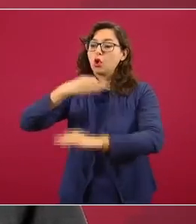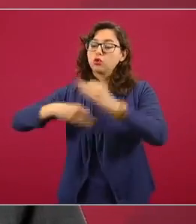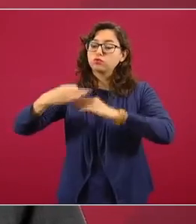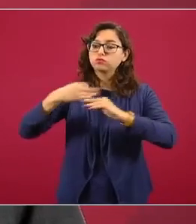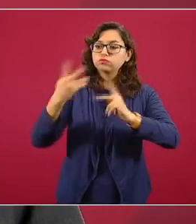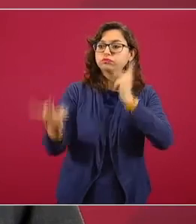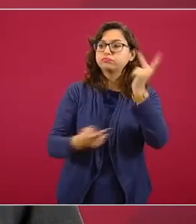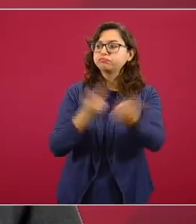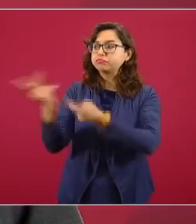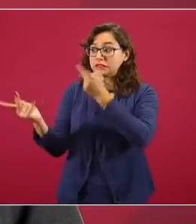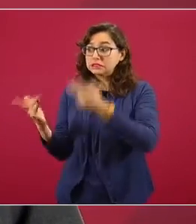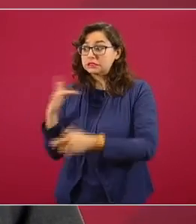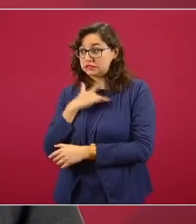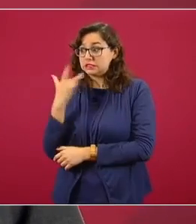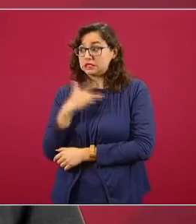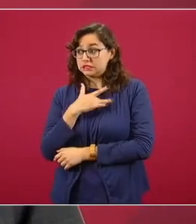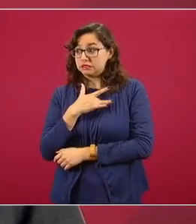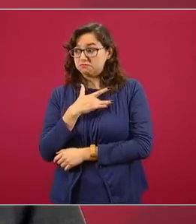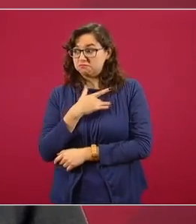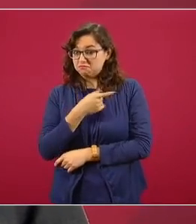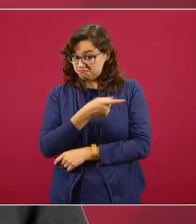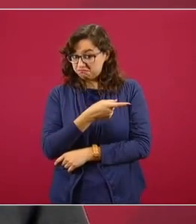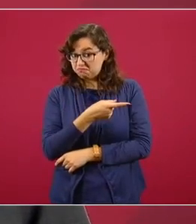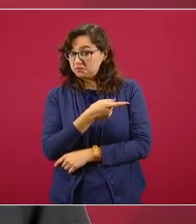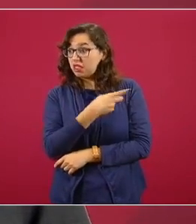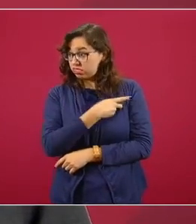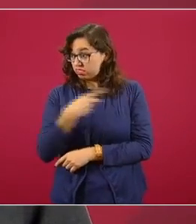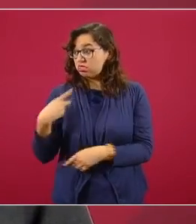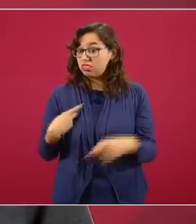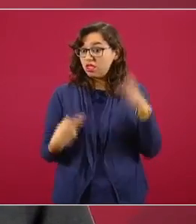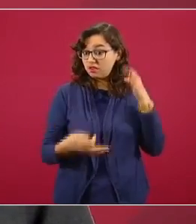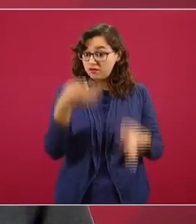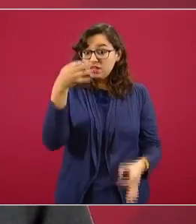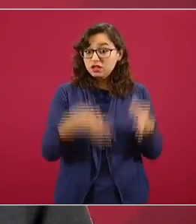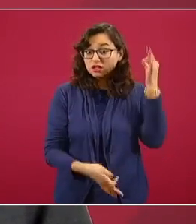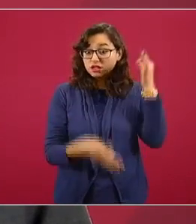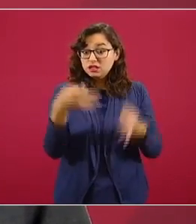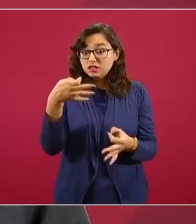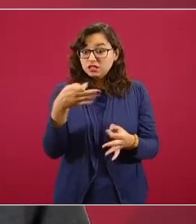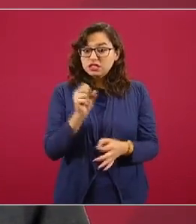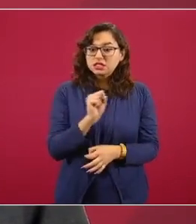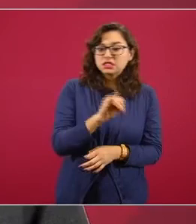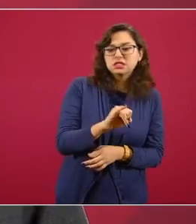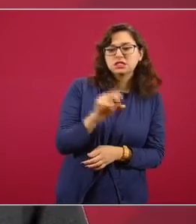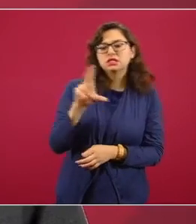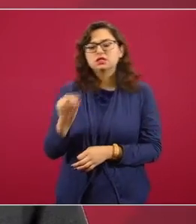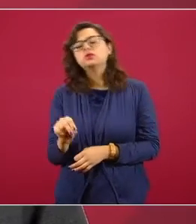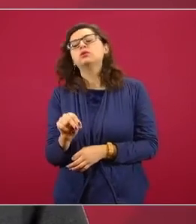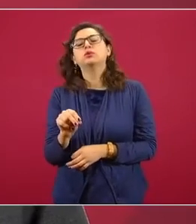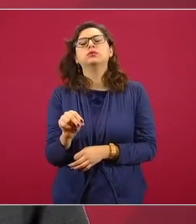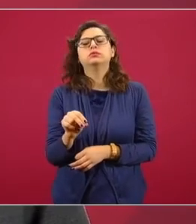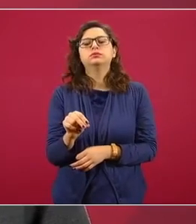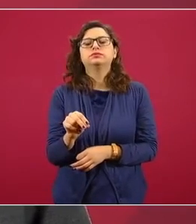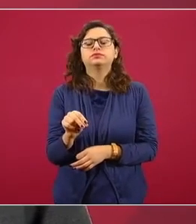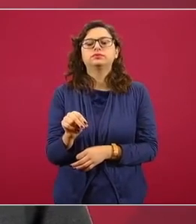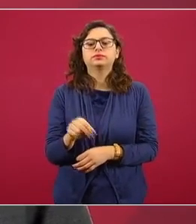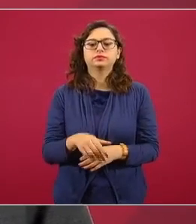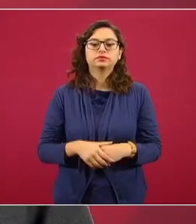si consideran que se deben de juzgar a los expresidentes.